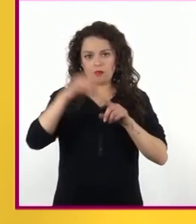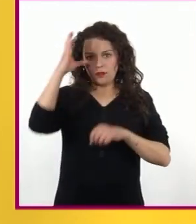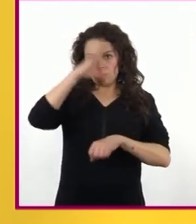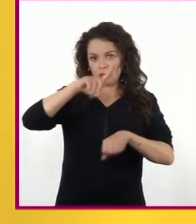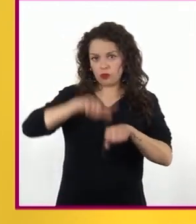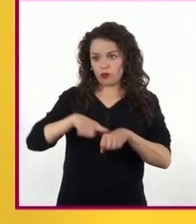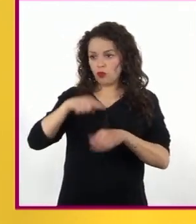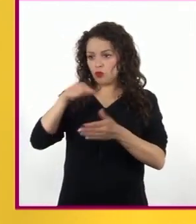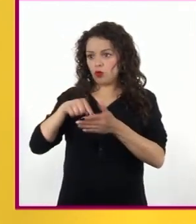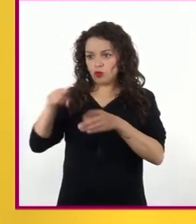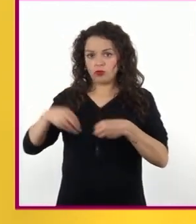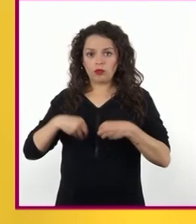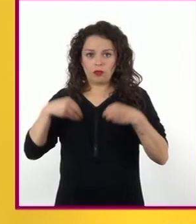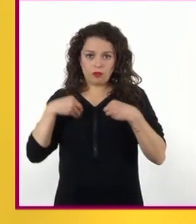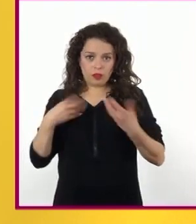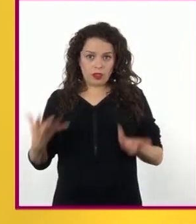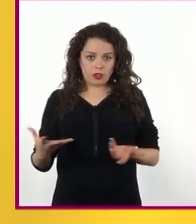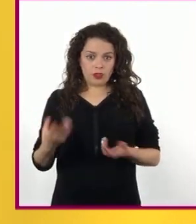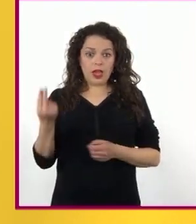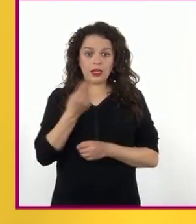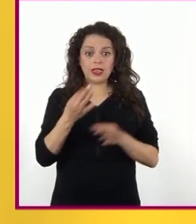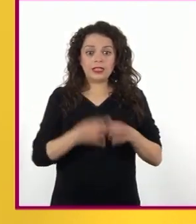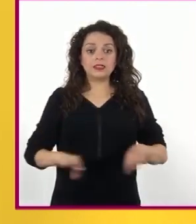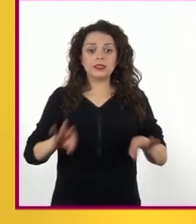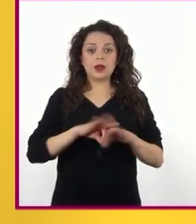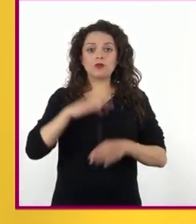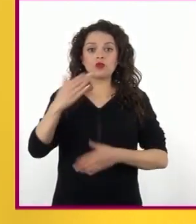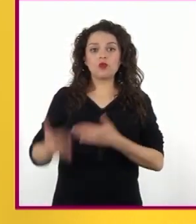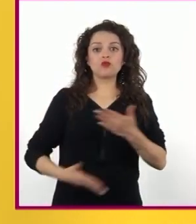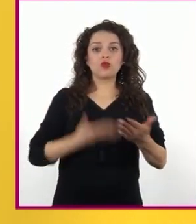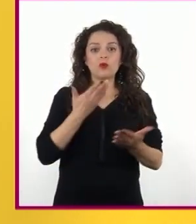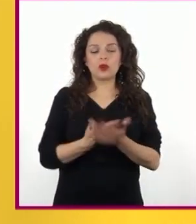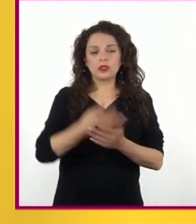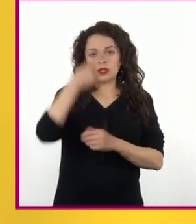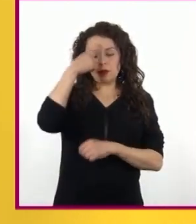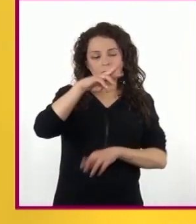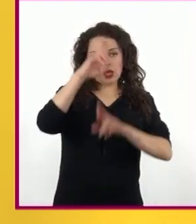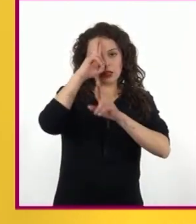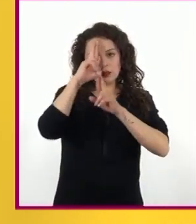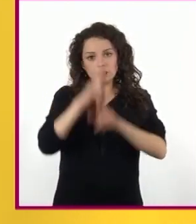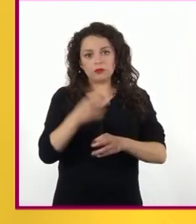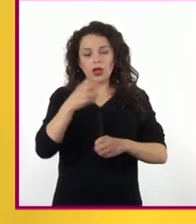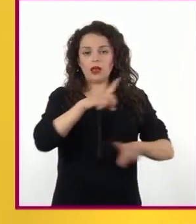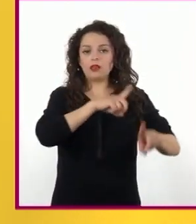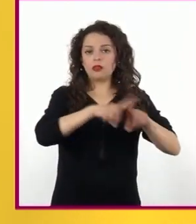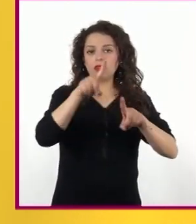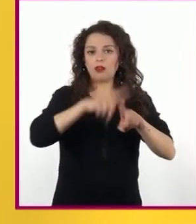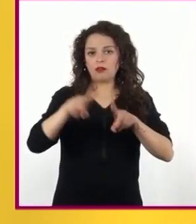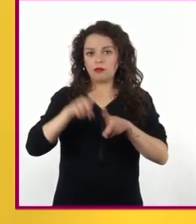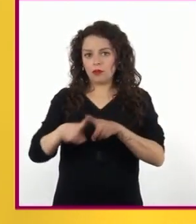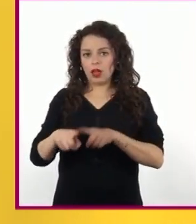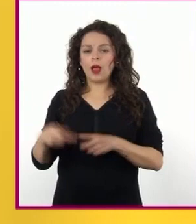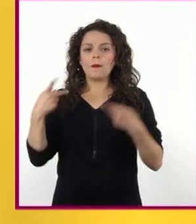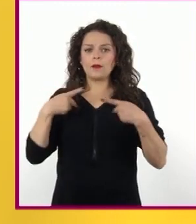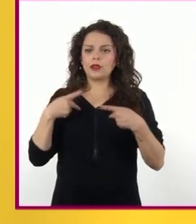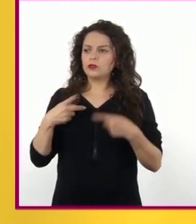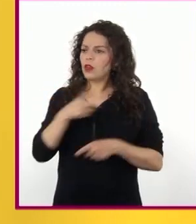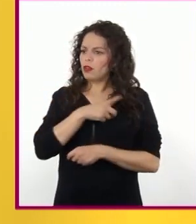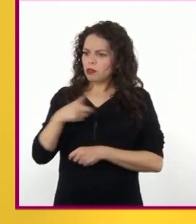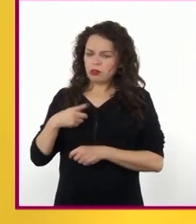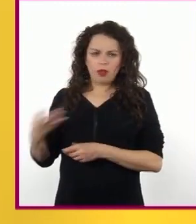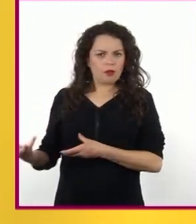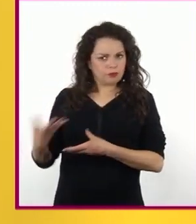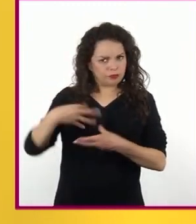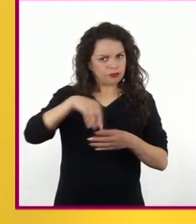con la finalidad de generar propuestas que contribuyan a respetar la diversidad e incluir a las personas en sus grupos